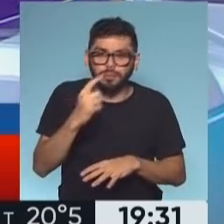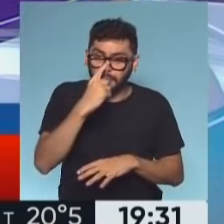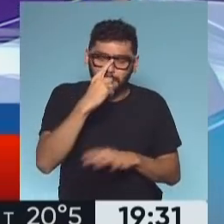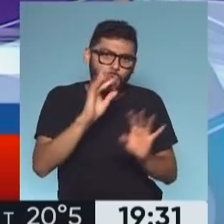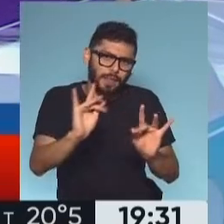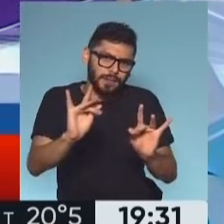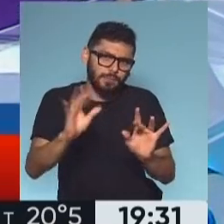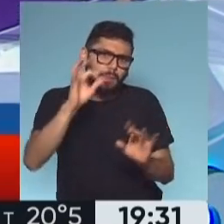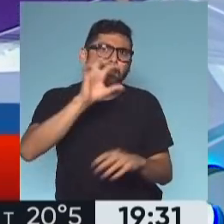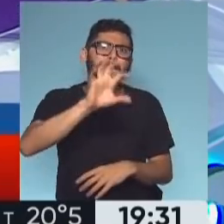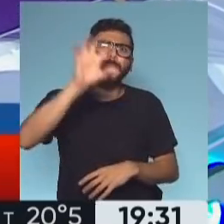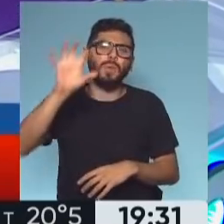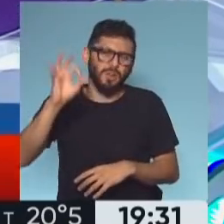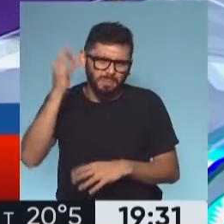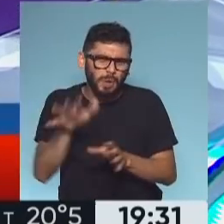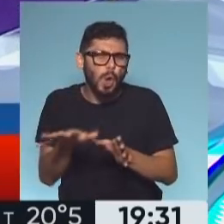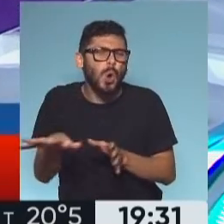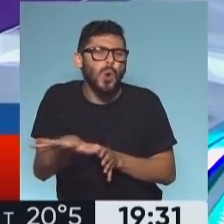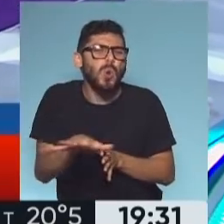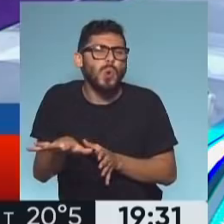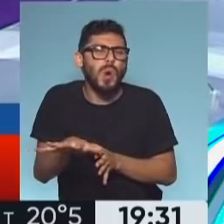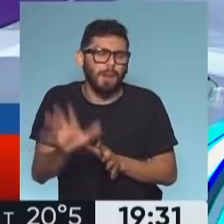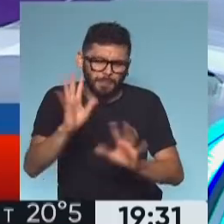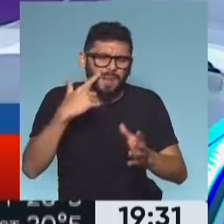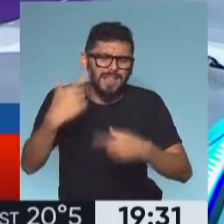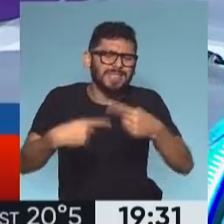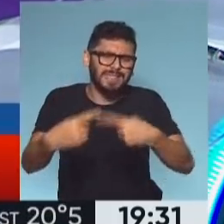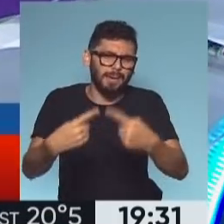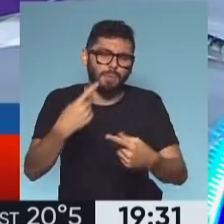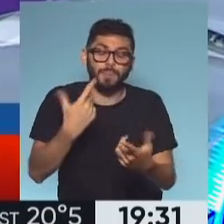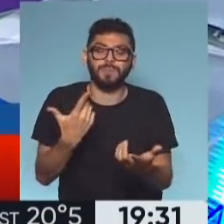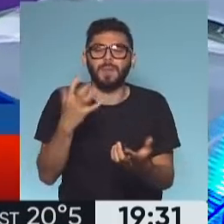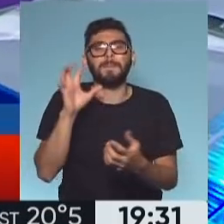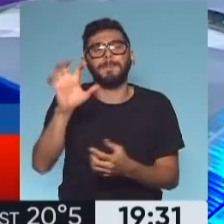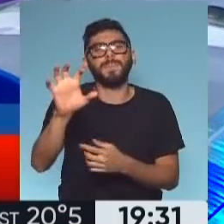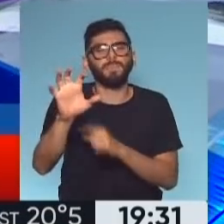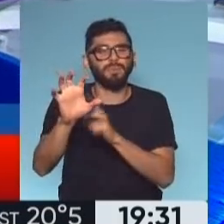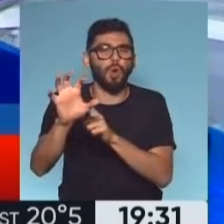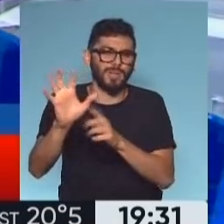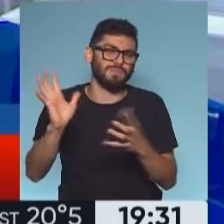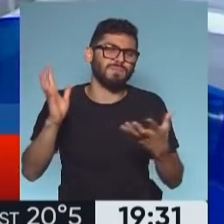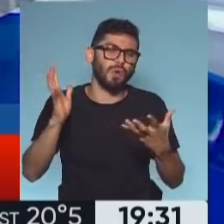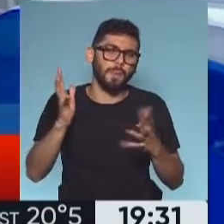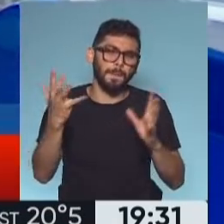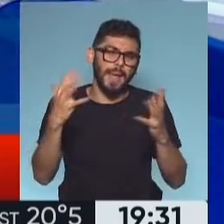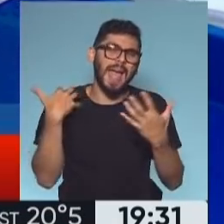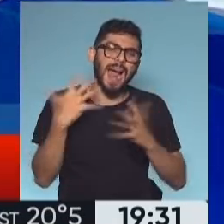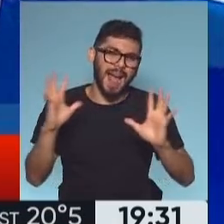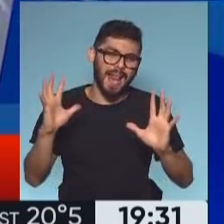que a provincias habría que analizarlo por distritos, ¿no? Pero bueno, no importa, sigamos por provincia, que en todo caso es una referencia más